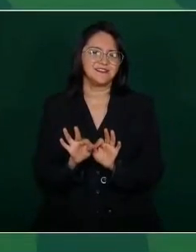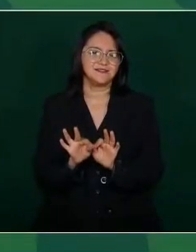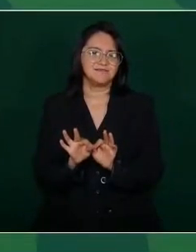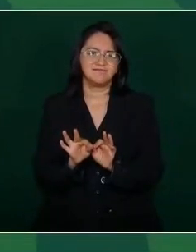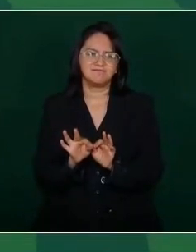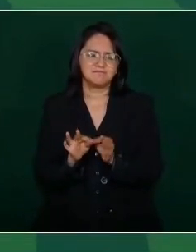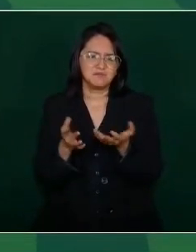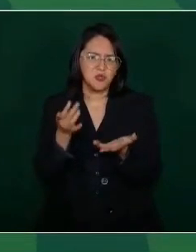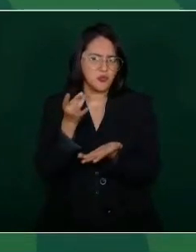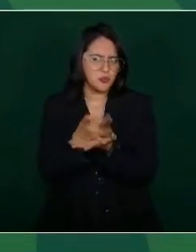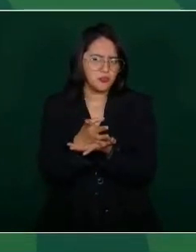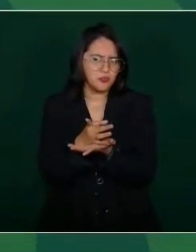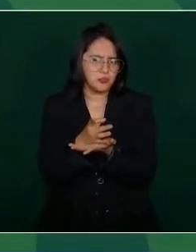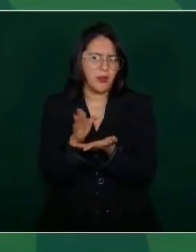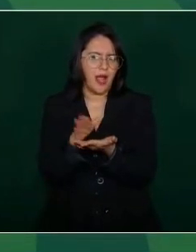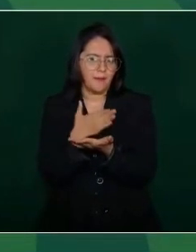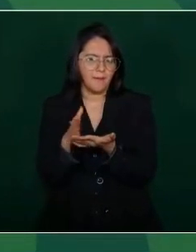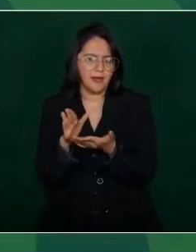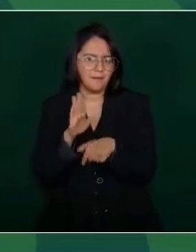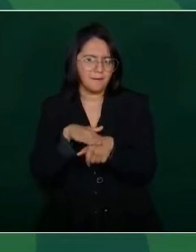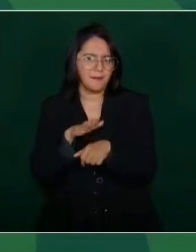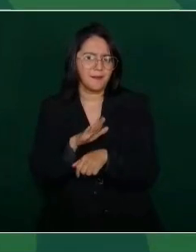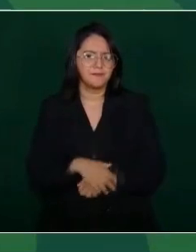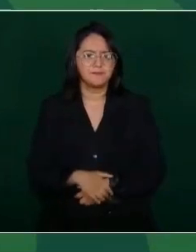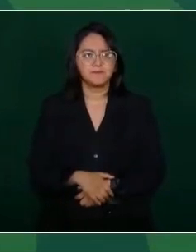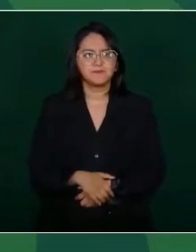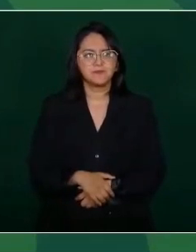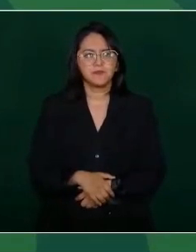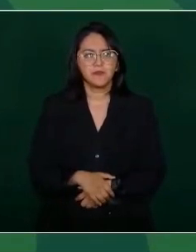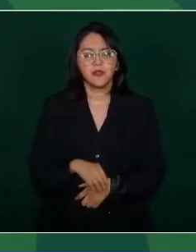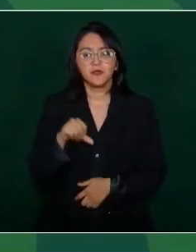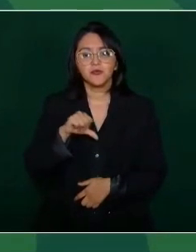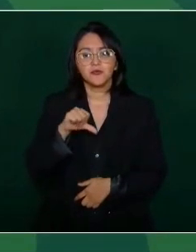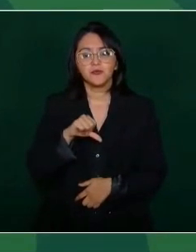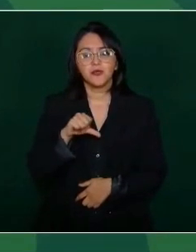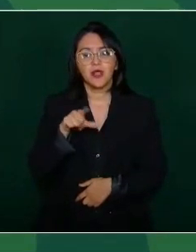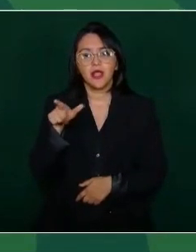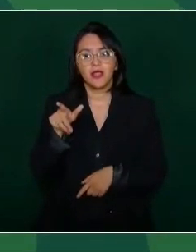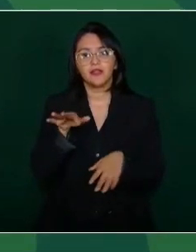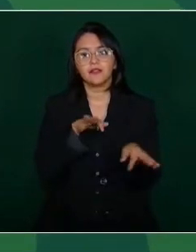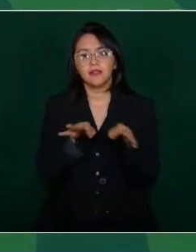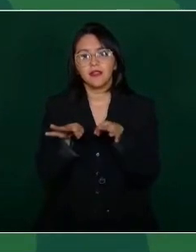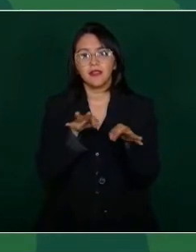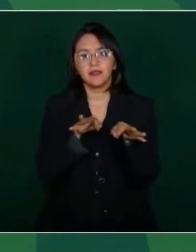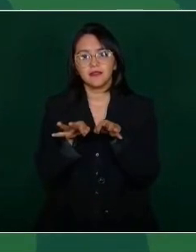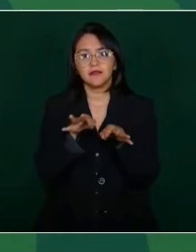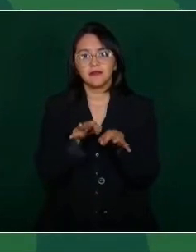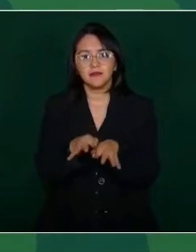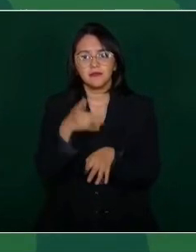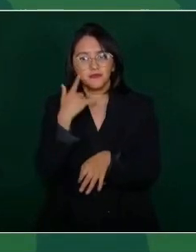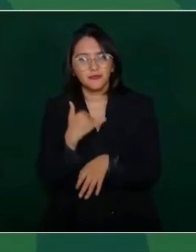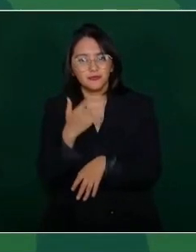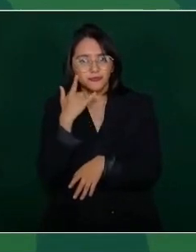ahora, hoy, están trabajando en esa